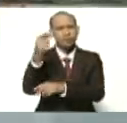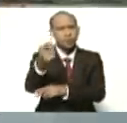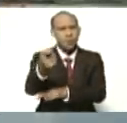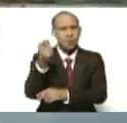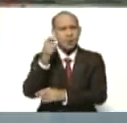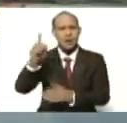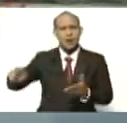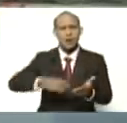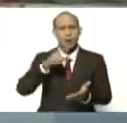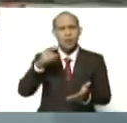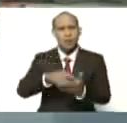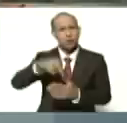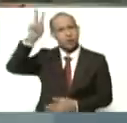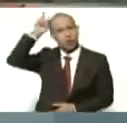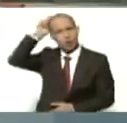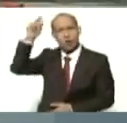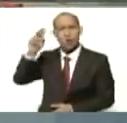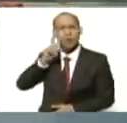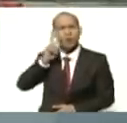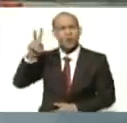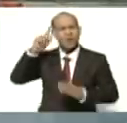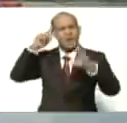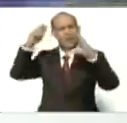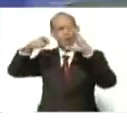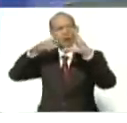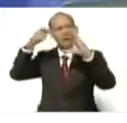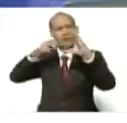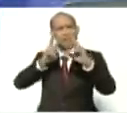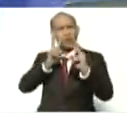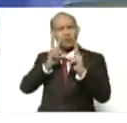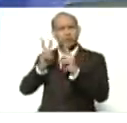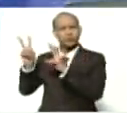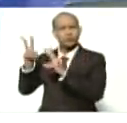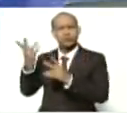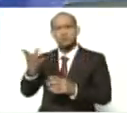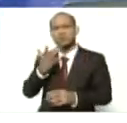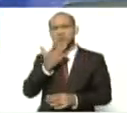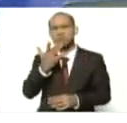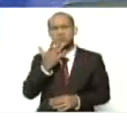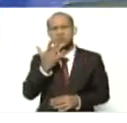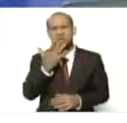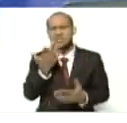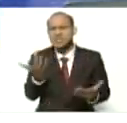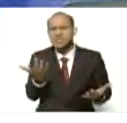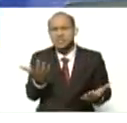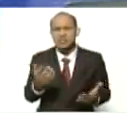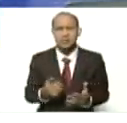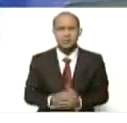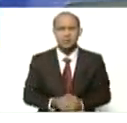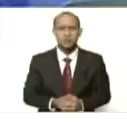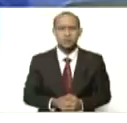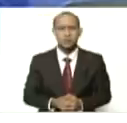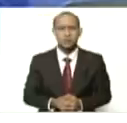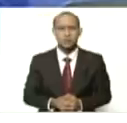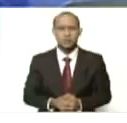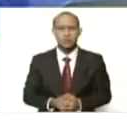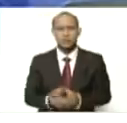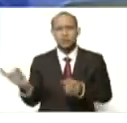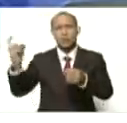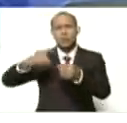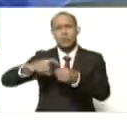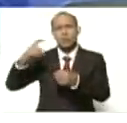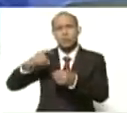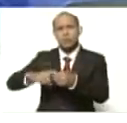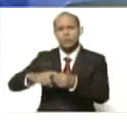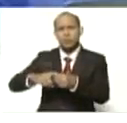conejo vamos a ver un videito para que ustedes vean qué sencillo es e incorporarse